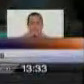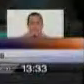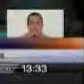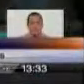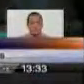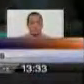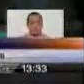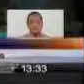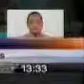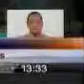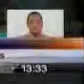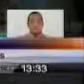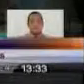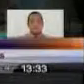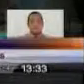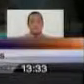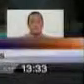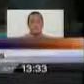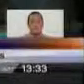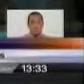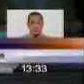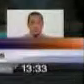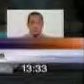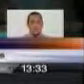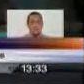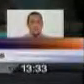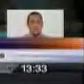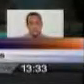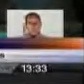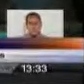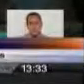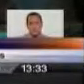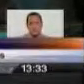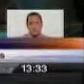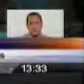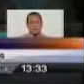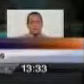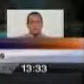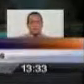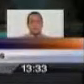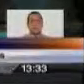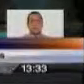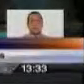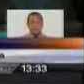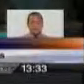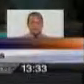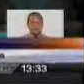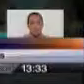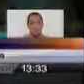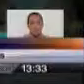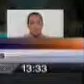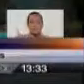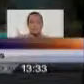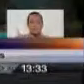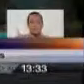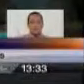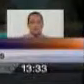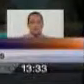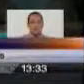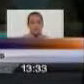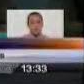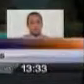avances. De los avances del caso. Yo he tenido personalmente varias reuniones con los partidos, con los representantes de los